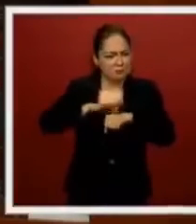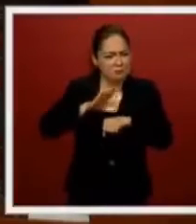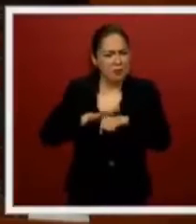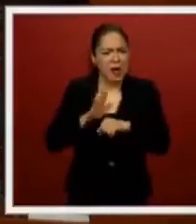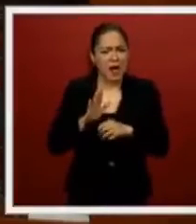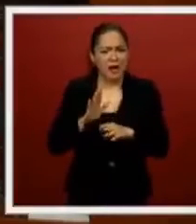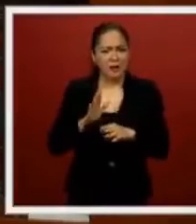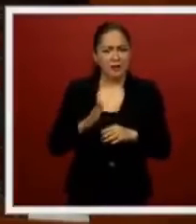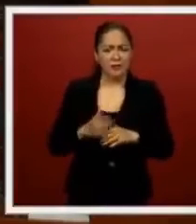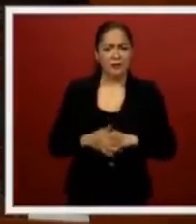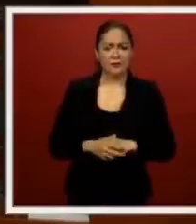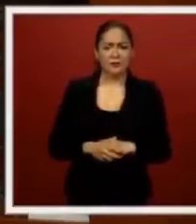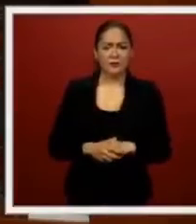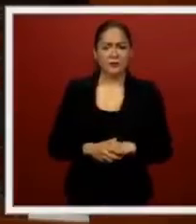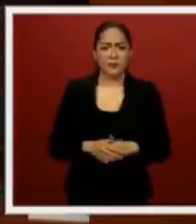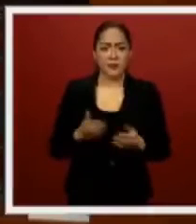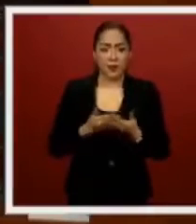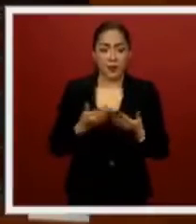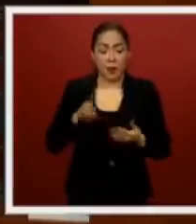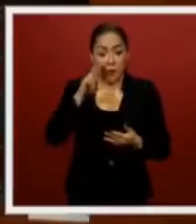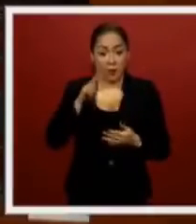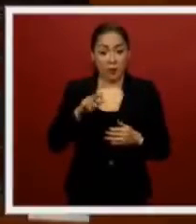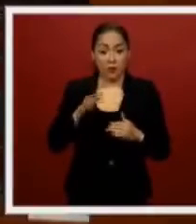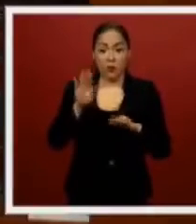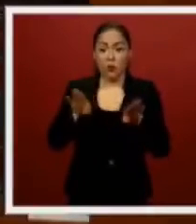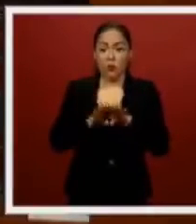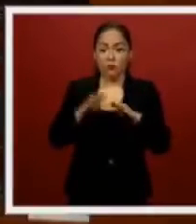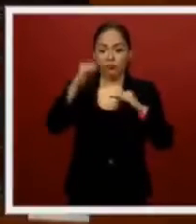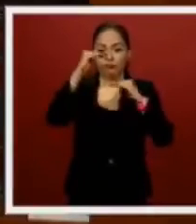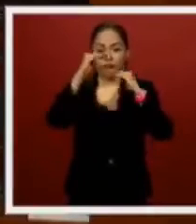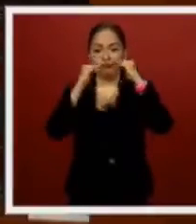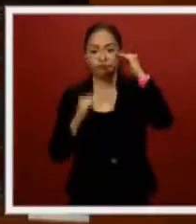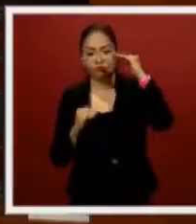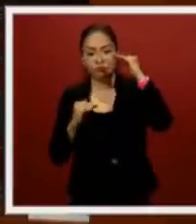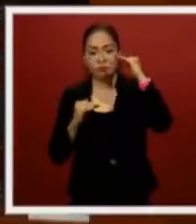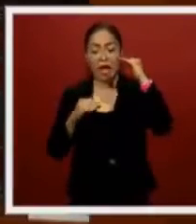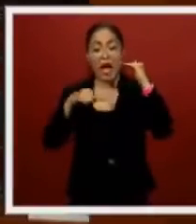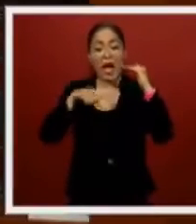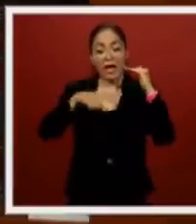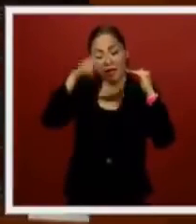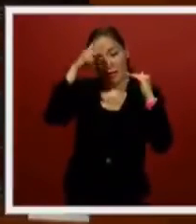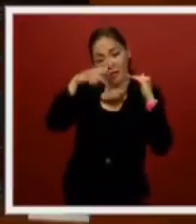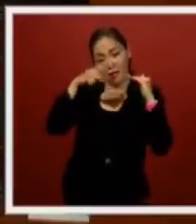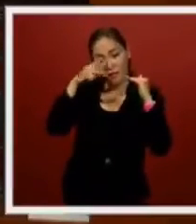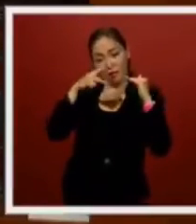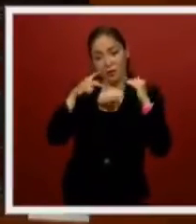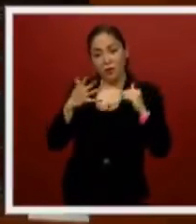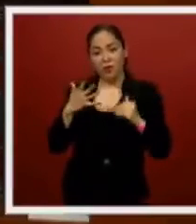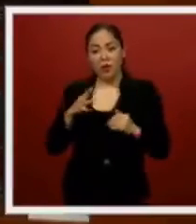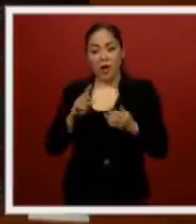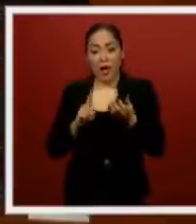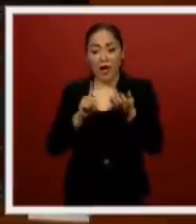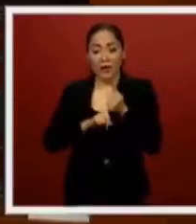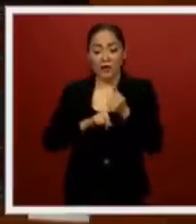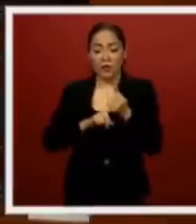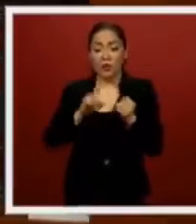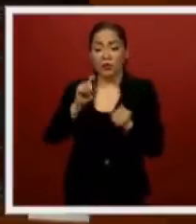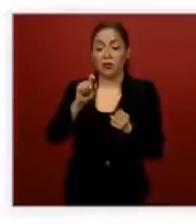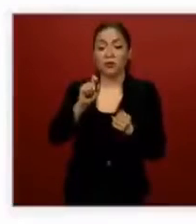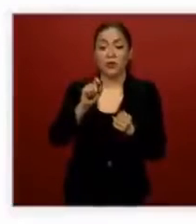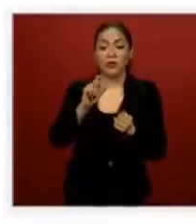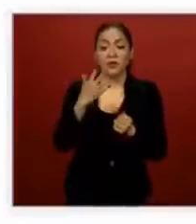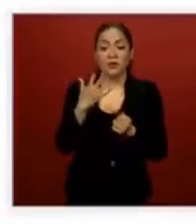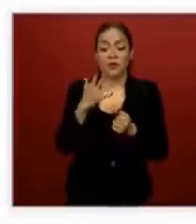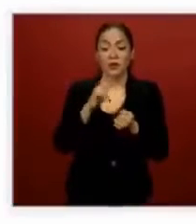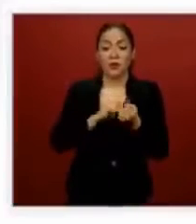Entonces, esto ha generado una gran desigualdad. ¿Sí? En México estamos dentro de los 25 países con mayores niveles